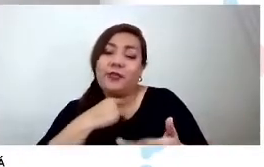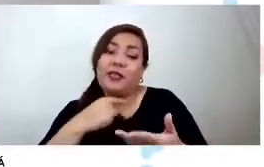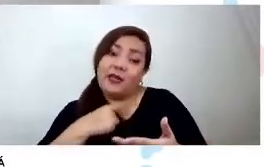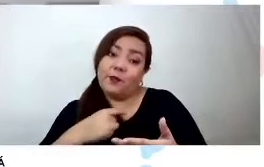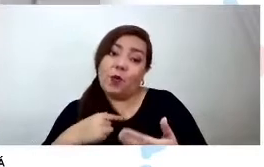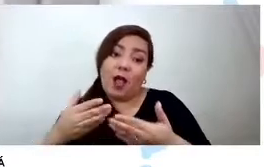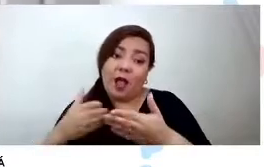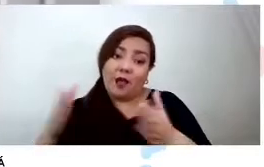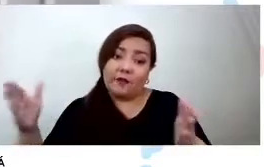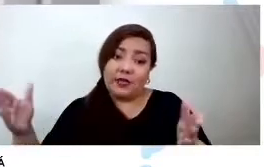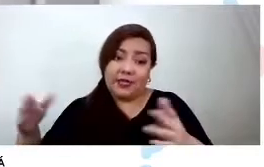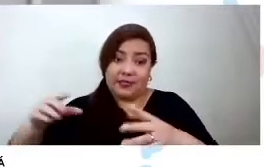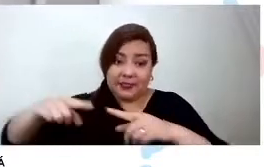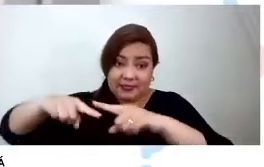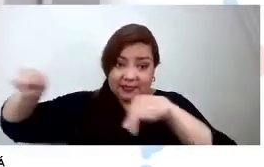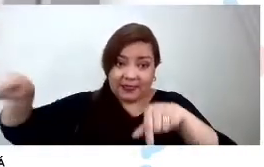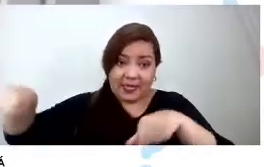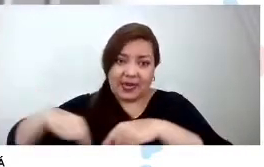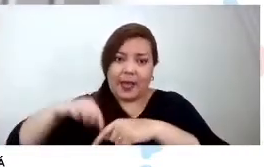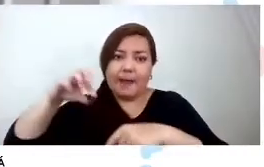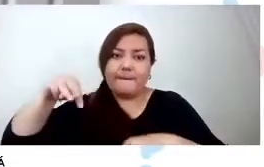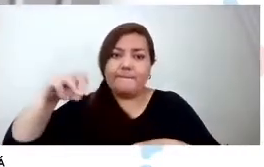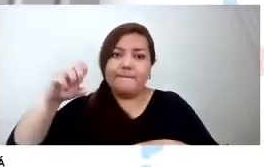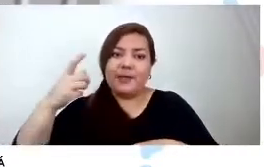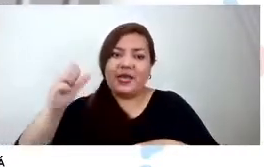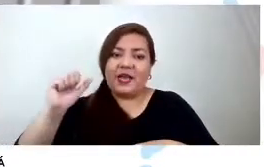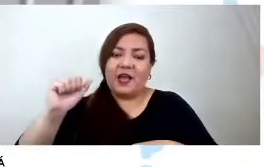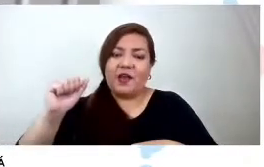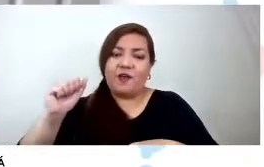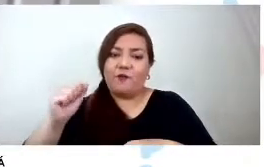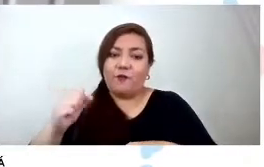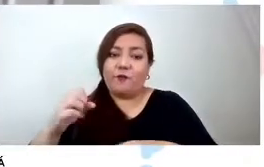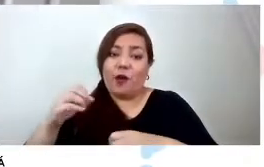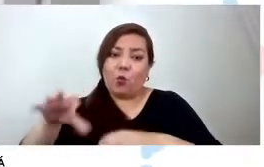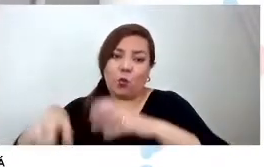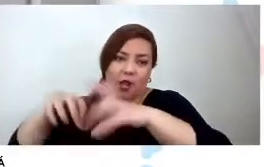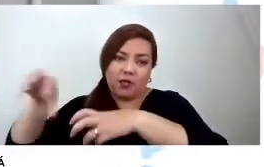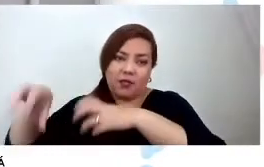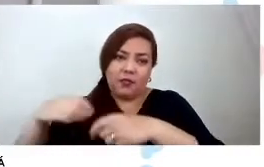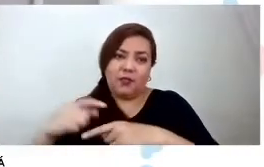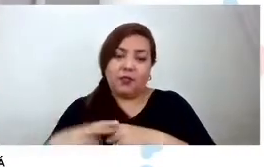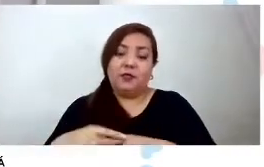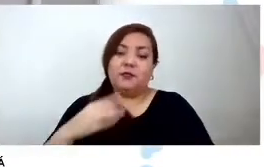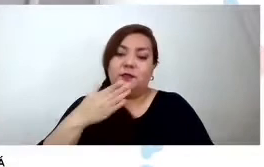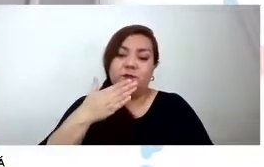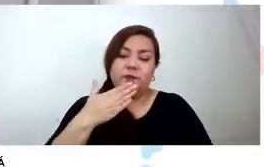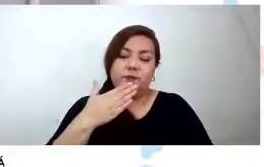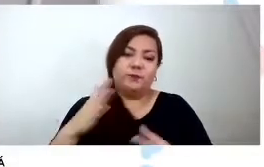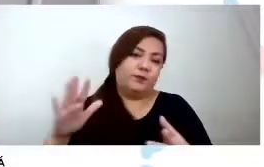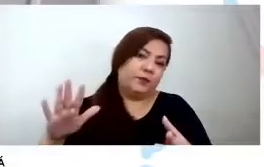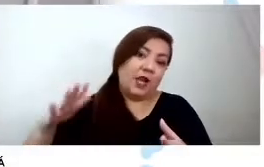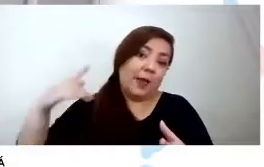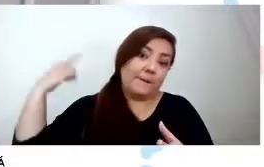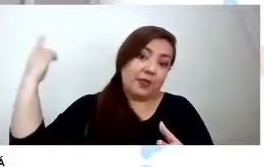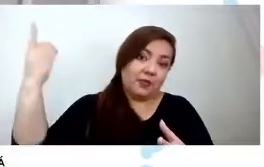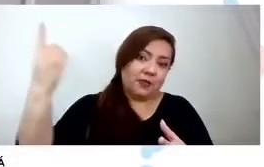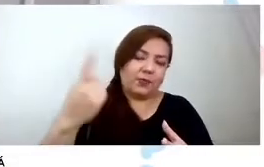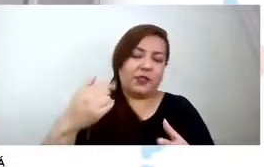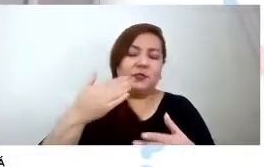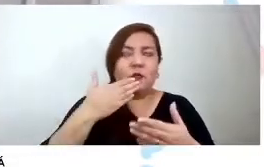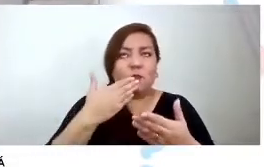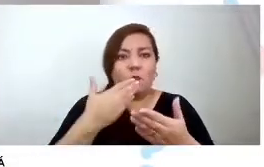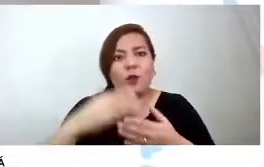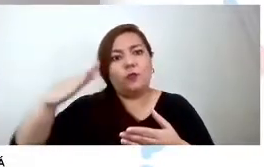de megafauna y de poblamiento americano. Así que ahí ustedes, cuando abramos el